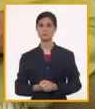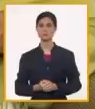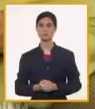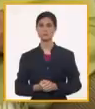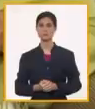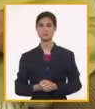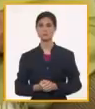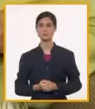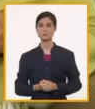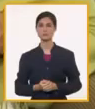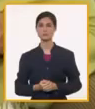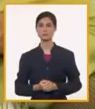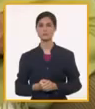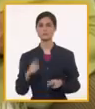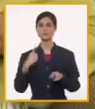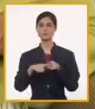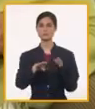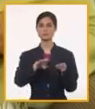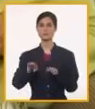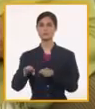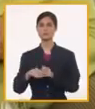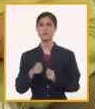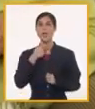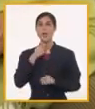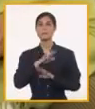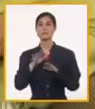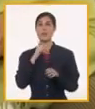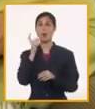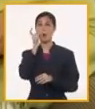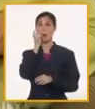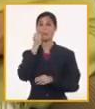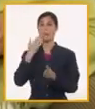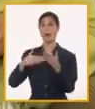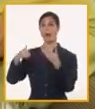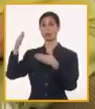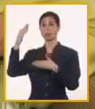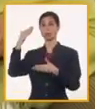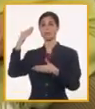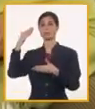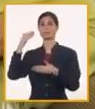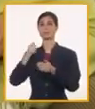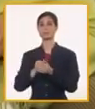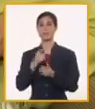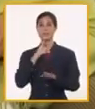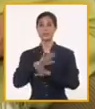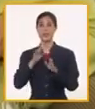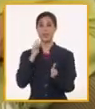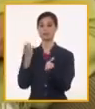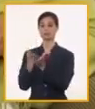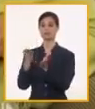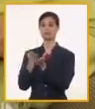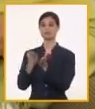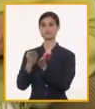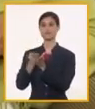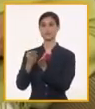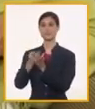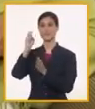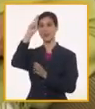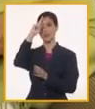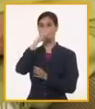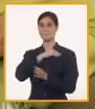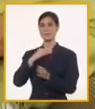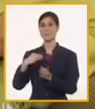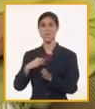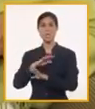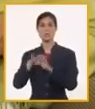Estamos hablando de Machado antes del comandante Machado. Estudiante de medicina, se gradúa ya